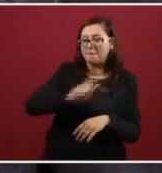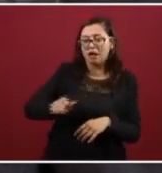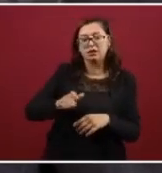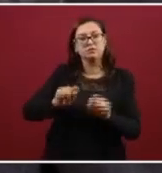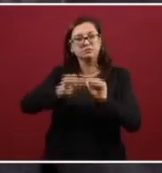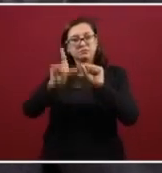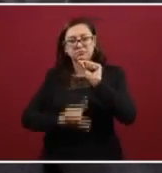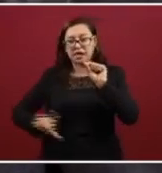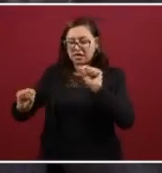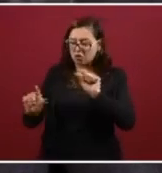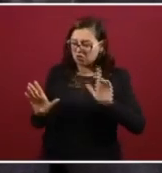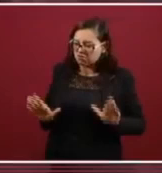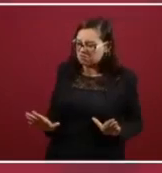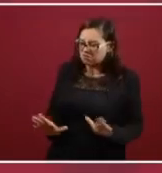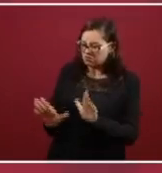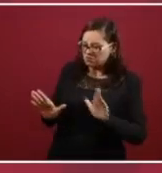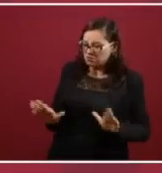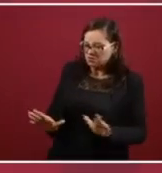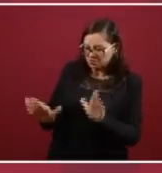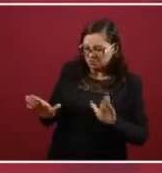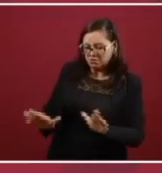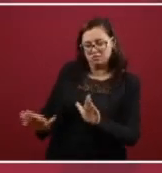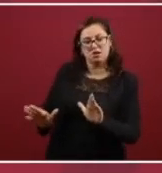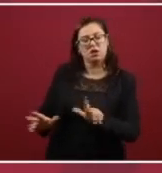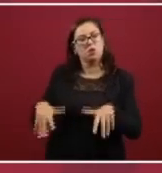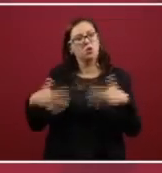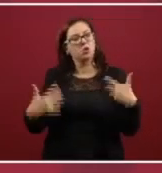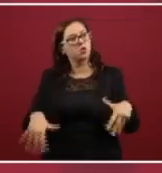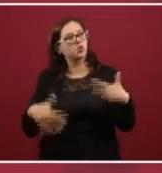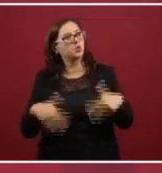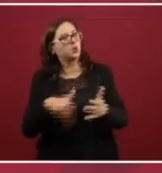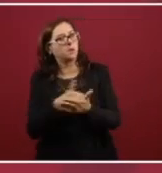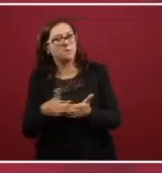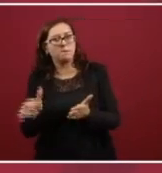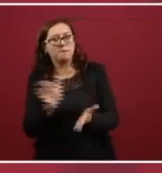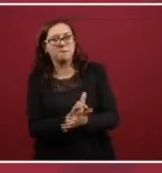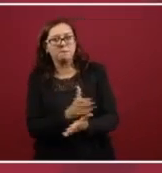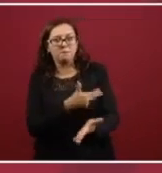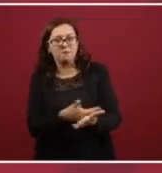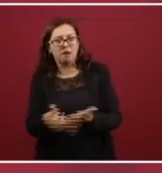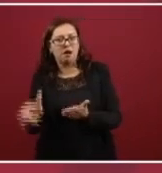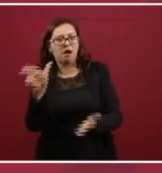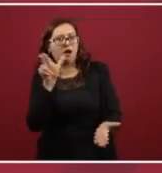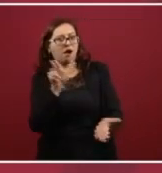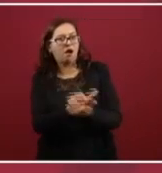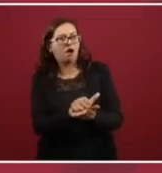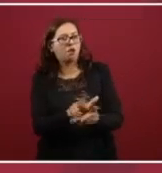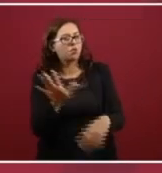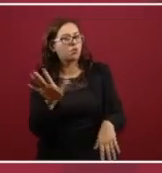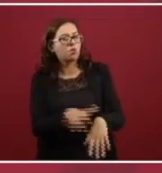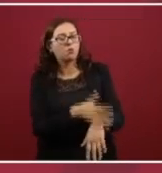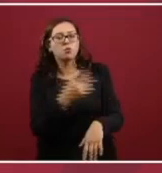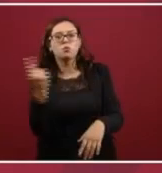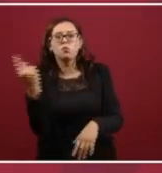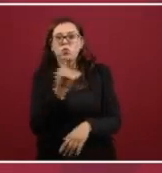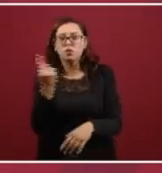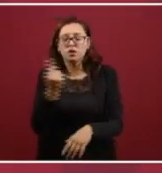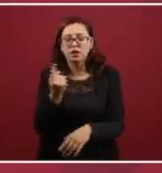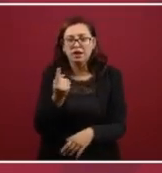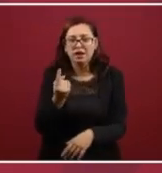Obrador, afirmó que hay un compromiso en apoyarlos y protegerlos. En mayo fue el mes en que